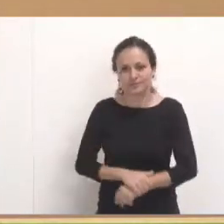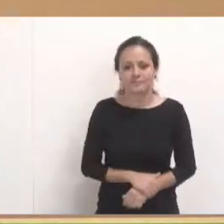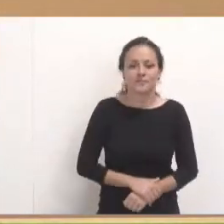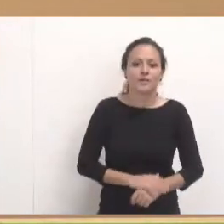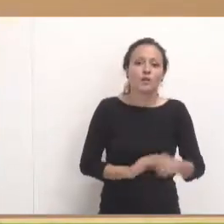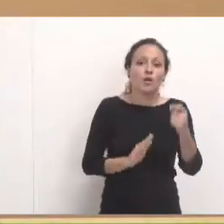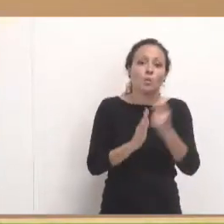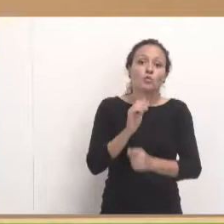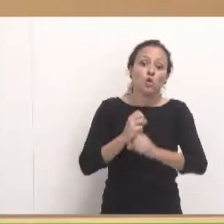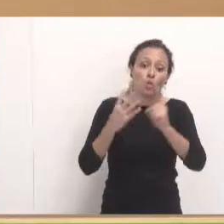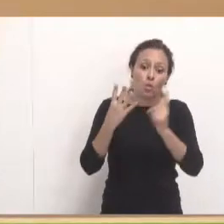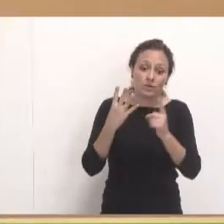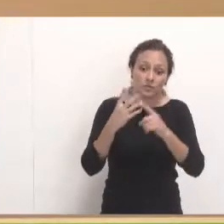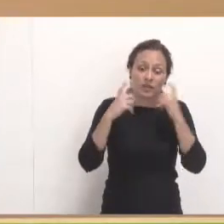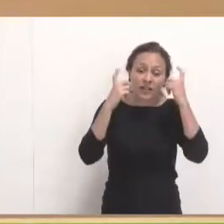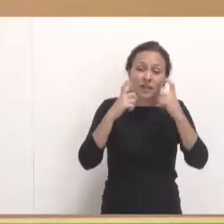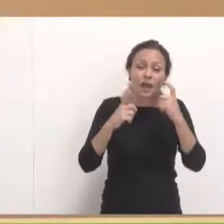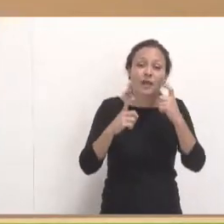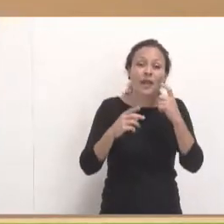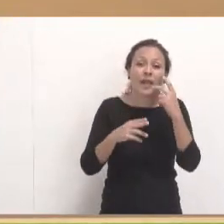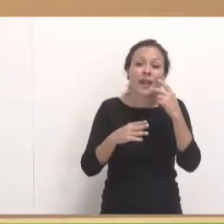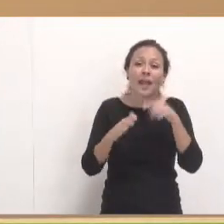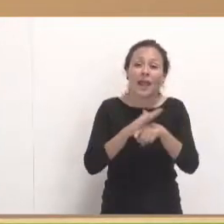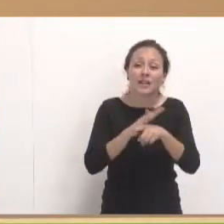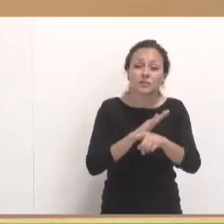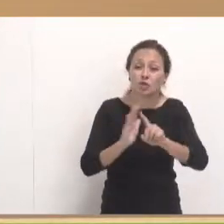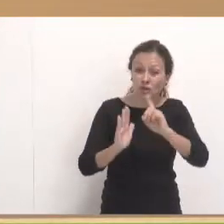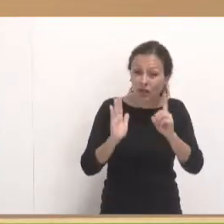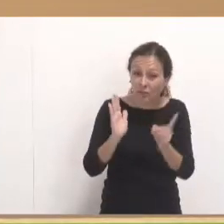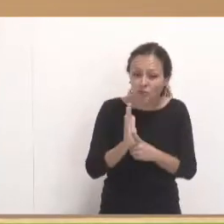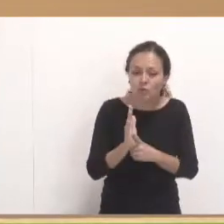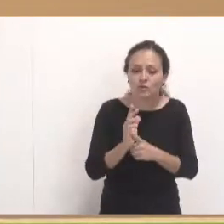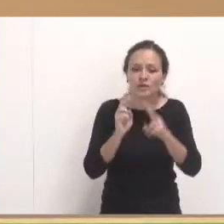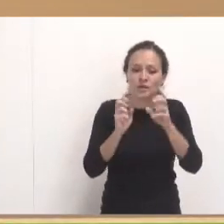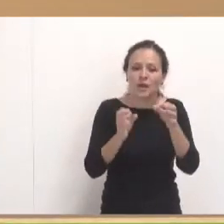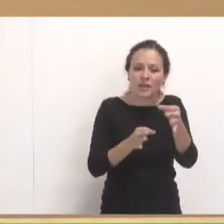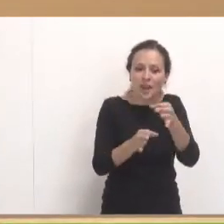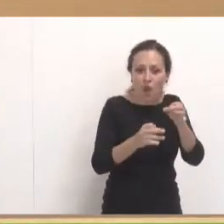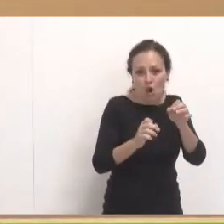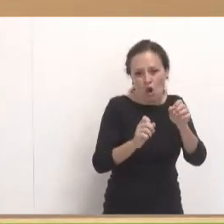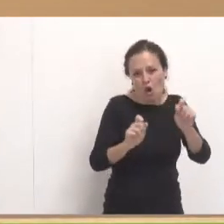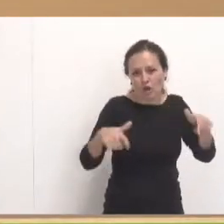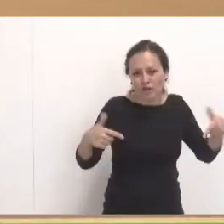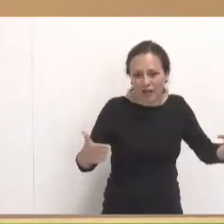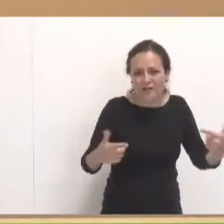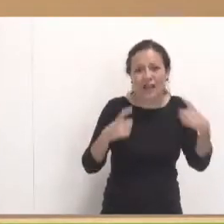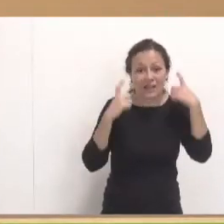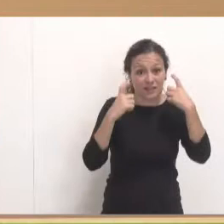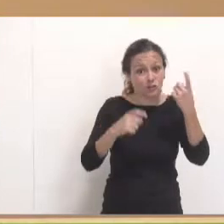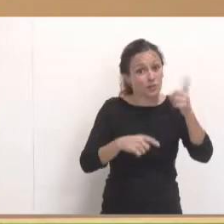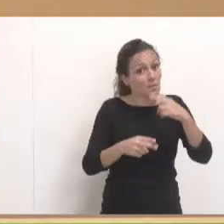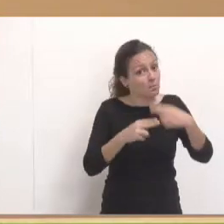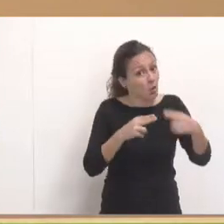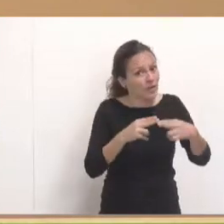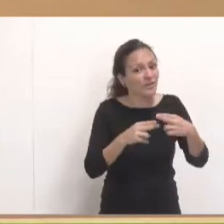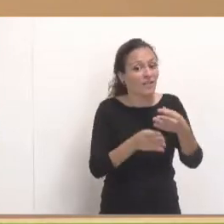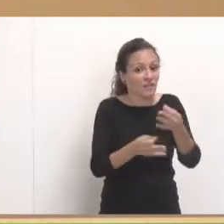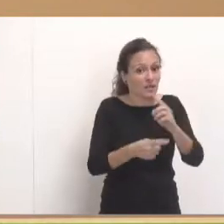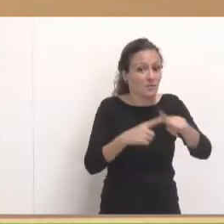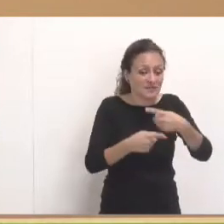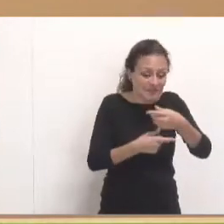Considerar la prioridad absoluta en la gestión de la materia orgánica y la apuesta por seguir implementando políticas cada vez más efectivas y eficientes para su